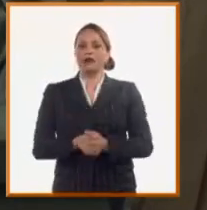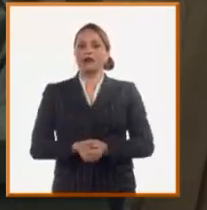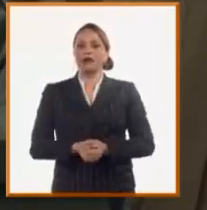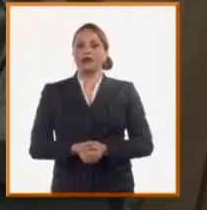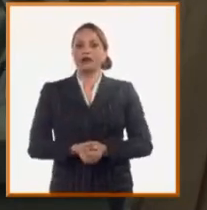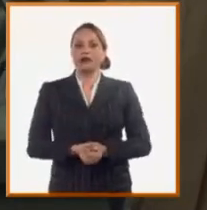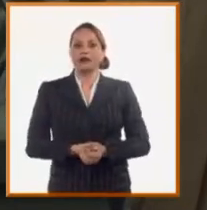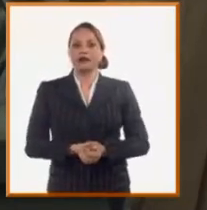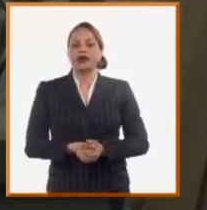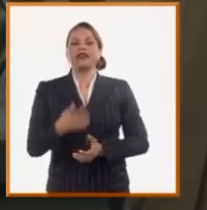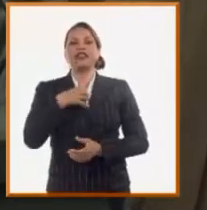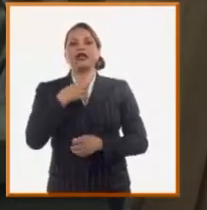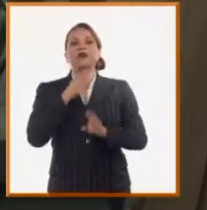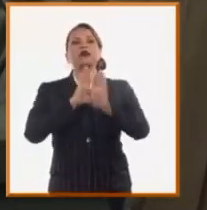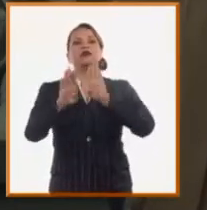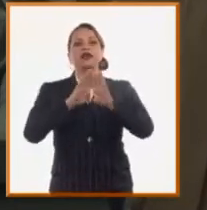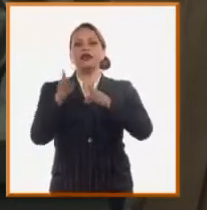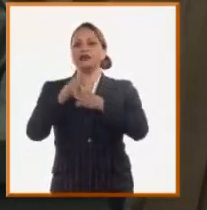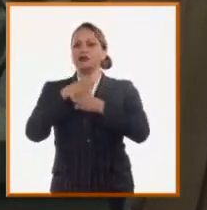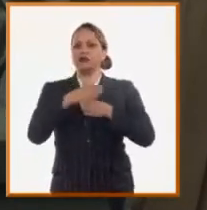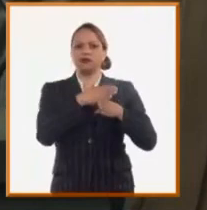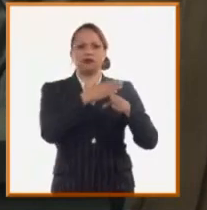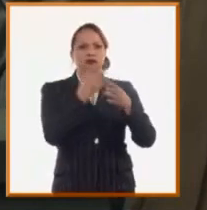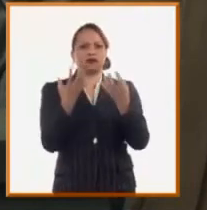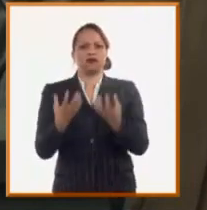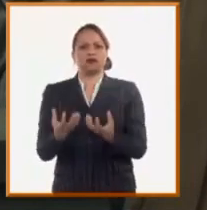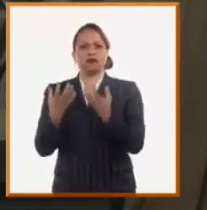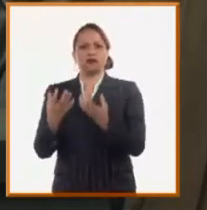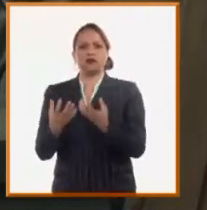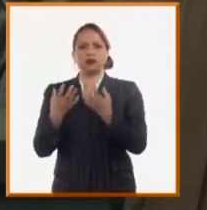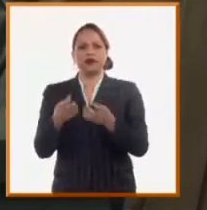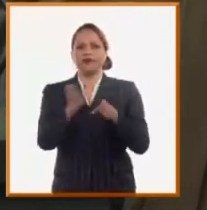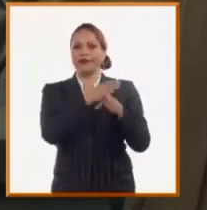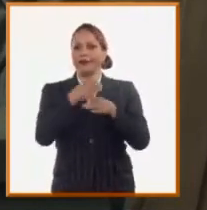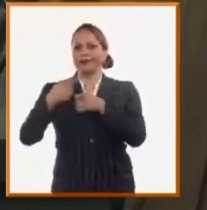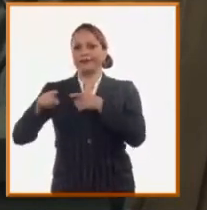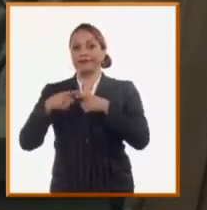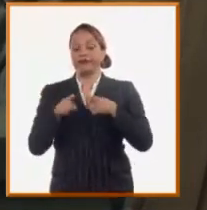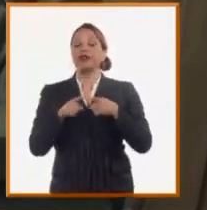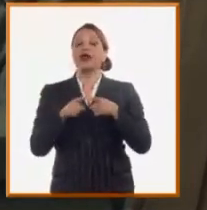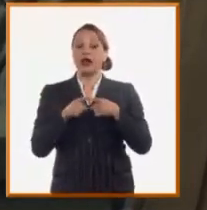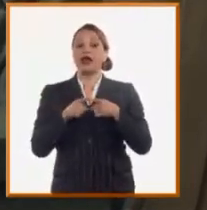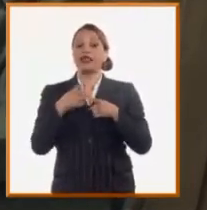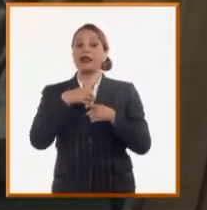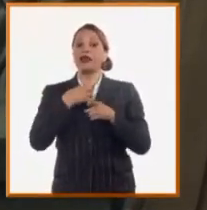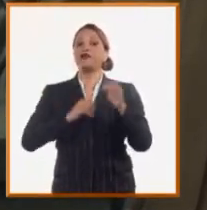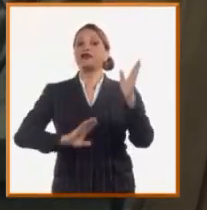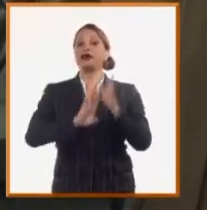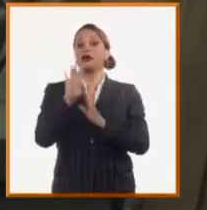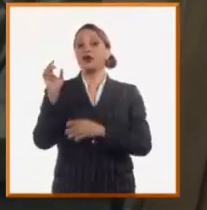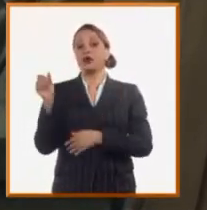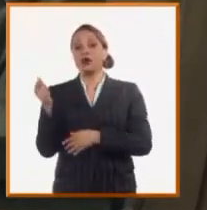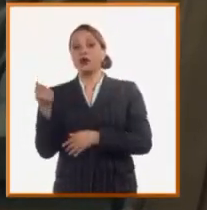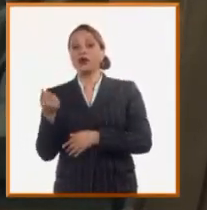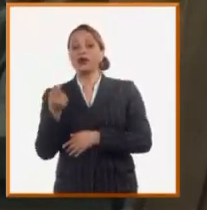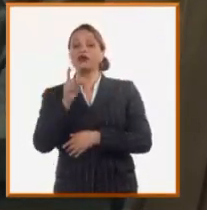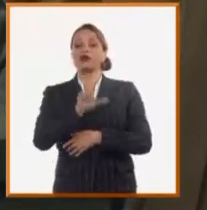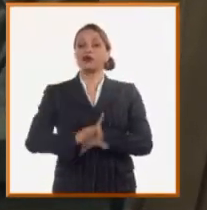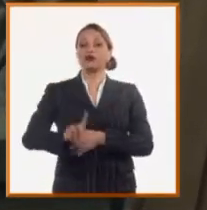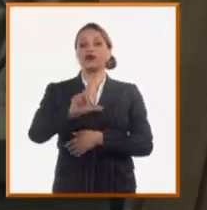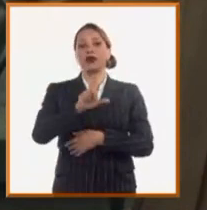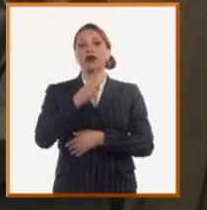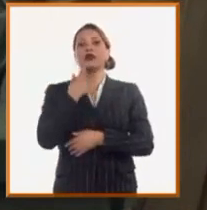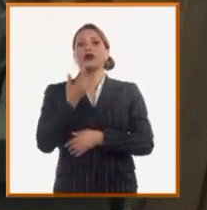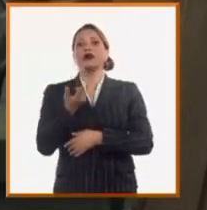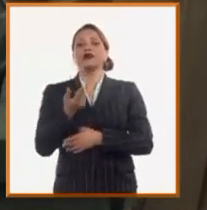teníamos las tiendas abastecidas con determinados abastecimientos. Entonces había desarrollo económico, había desarrollo social, sosteníamos los